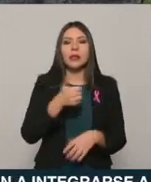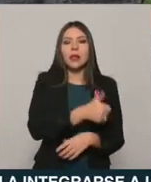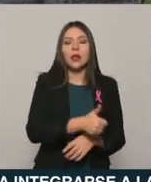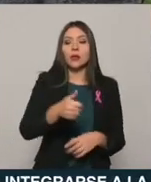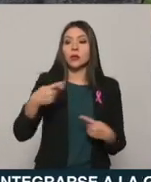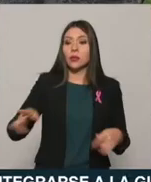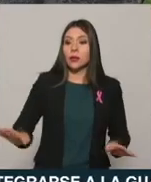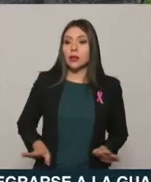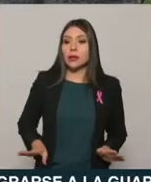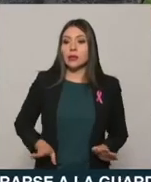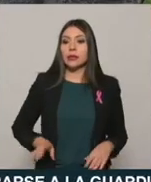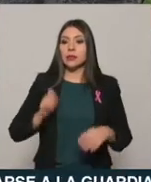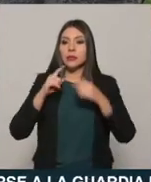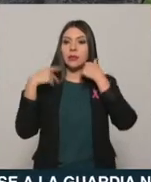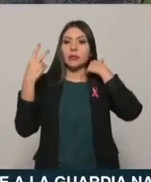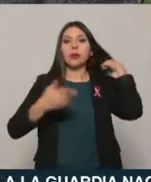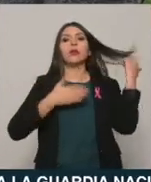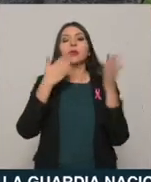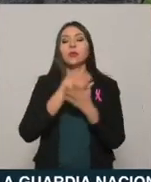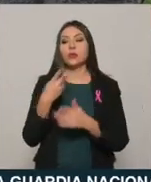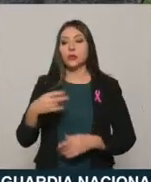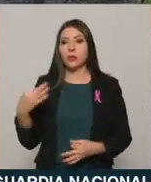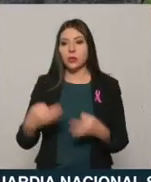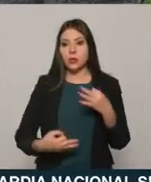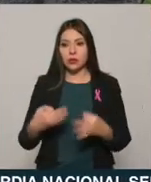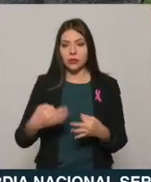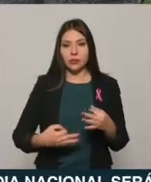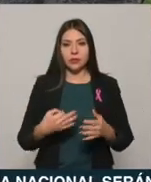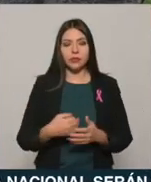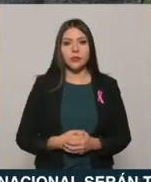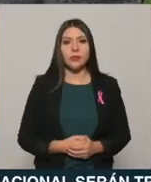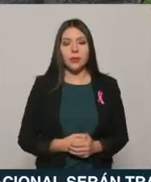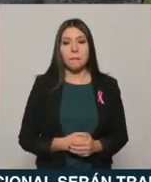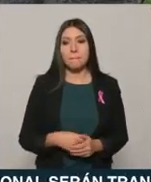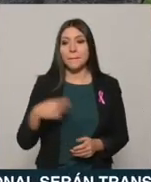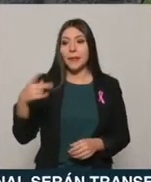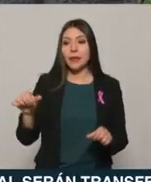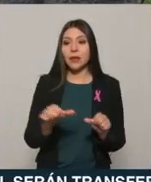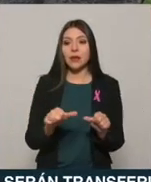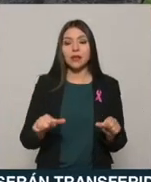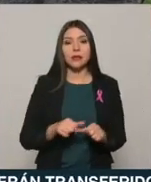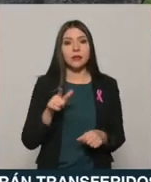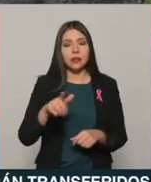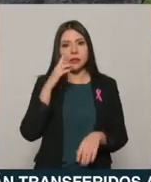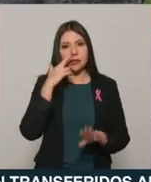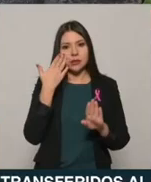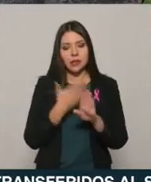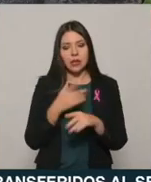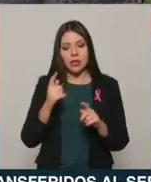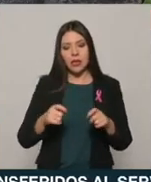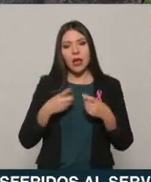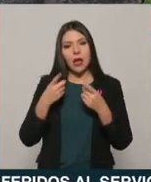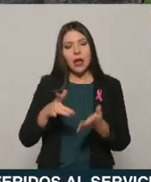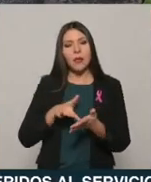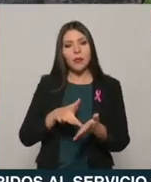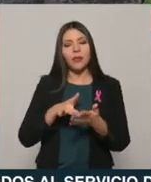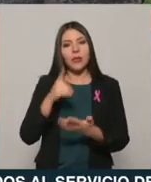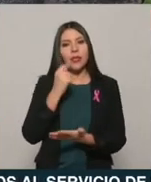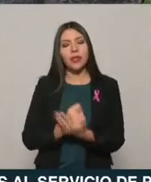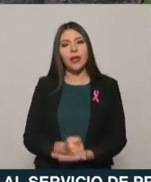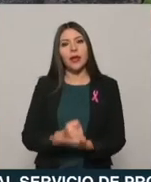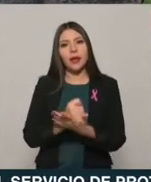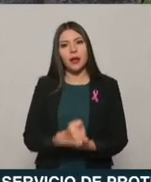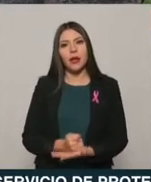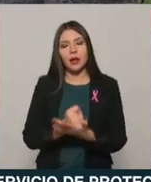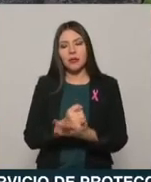personalidad de quienes están en estos juicios. El área de intervención propiamente se dedica a brindar terapia, tratamiento